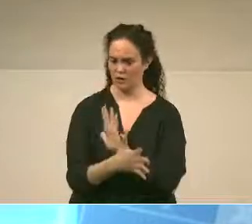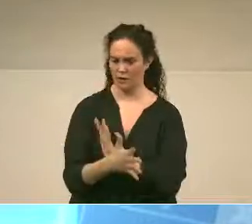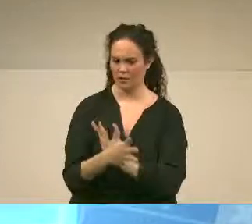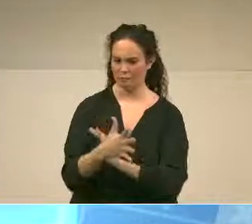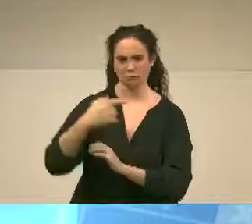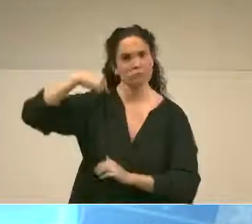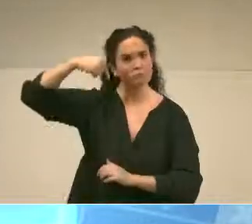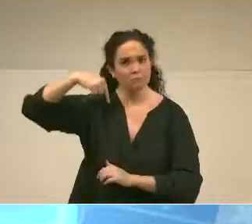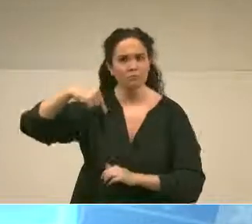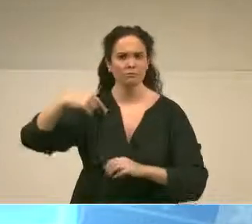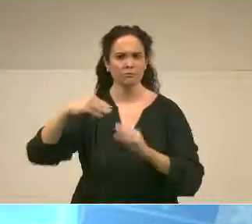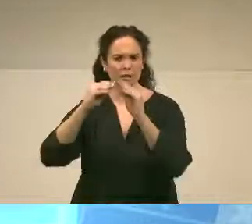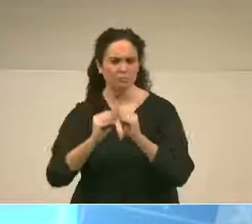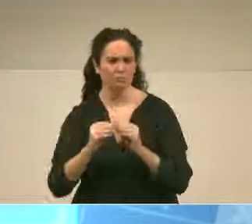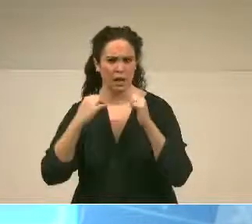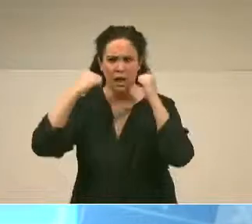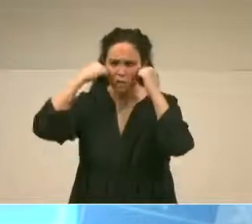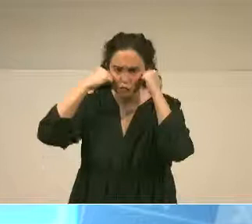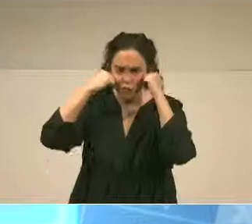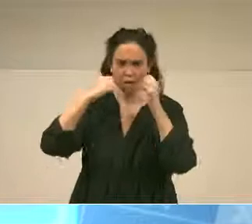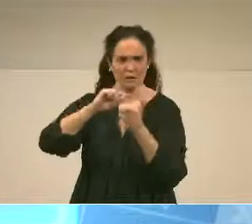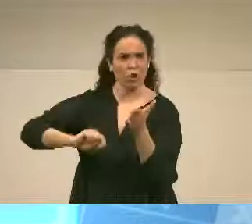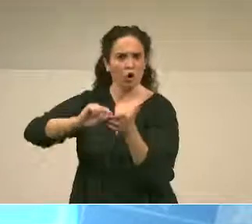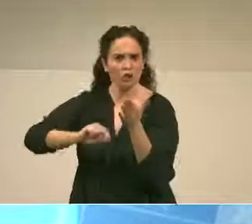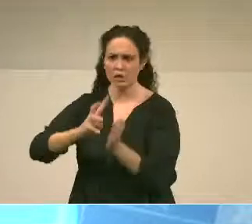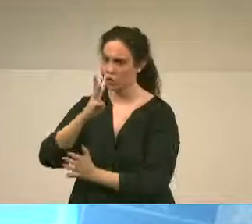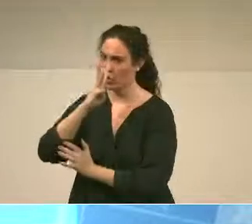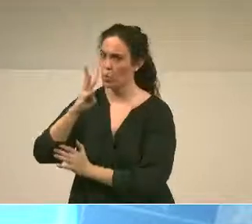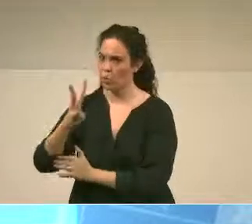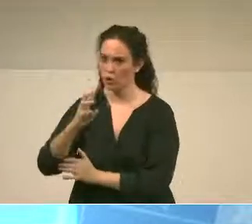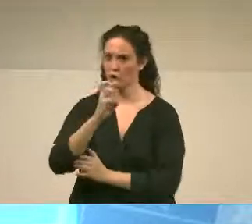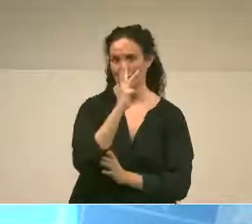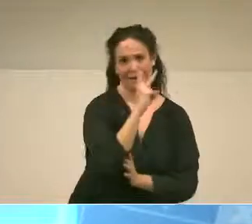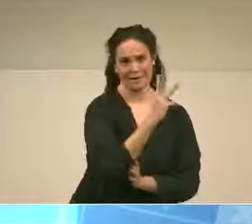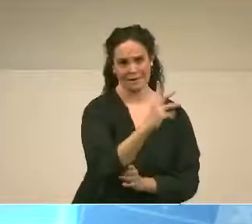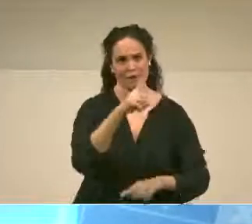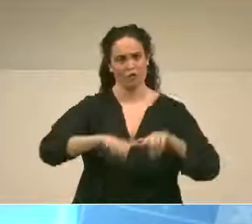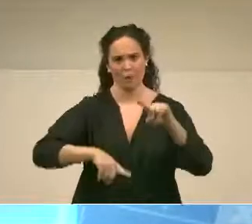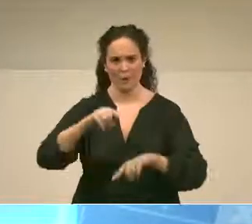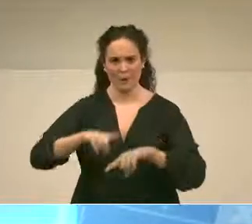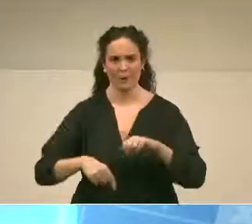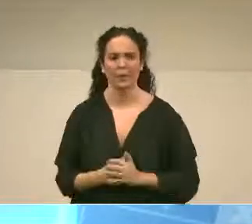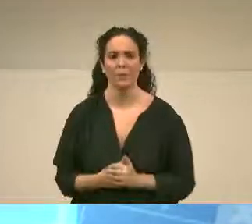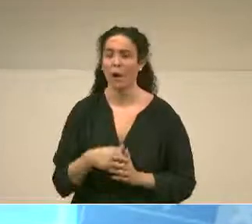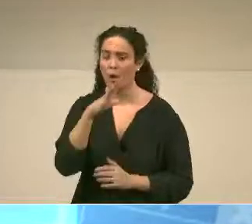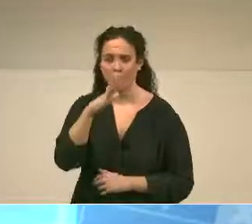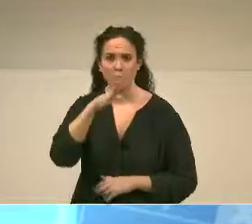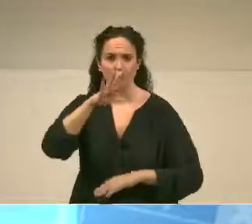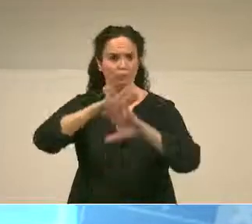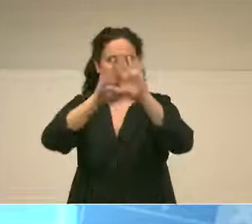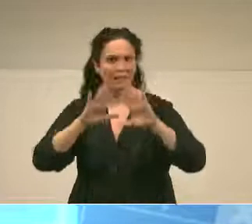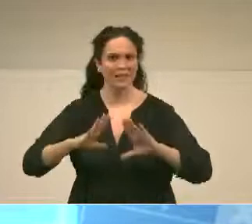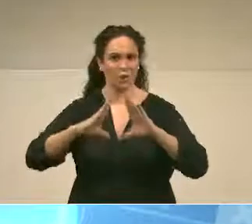doktorego tesia egiten ari direnentzat kontratua 4 urtekoa izango da. Zergatikan, unibertsitatean orokorrean kontatzen